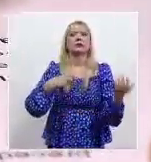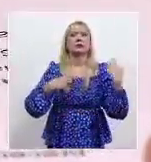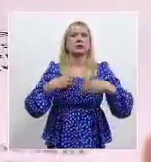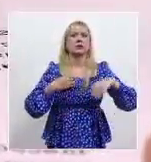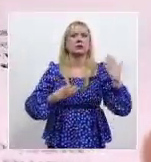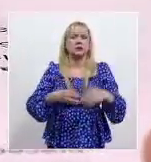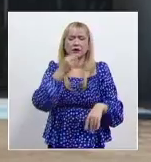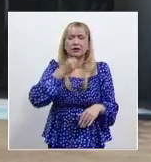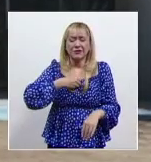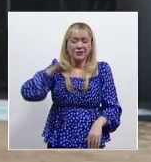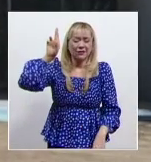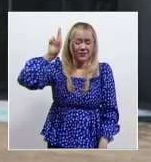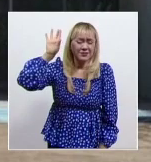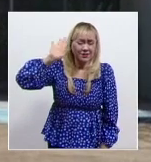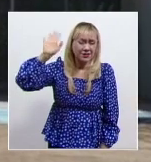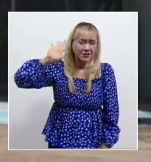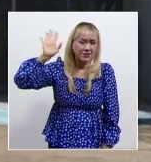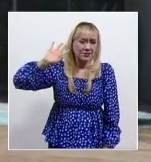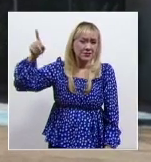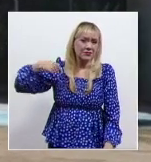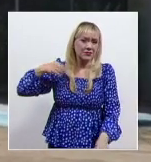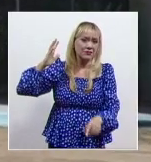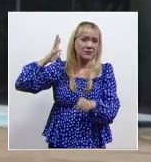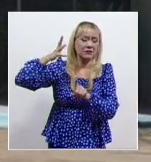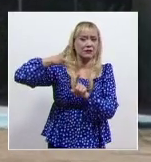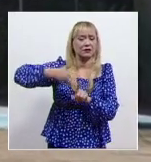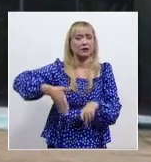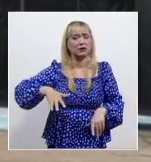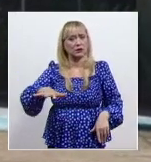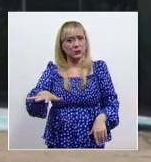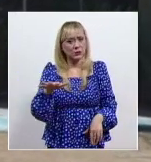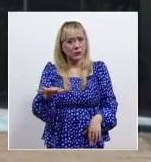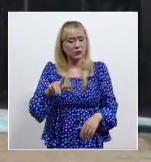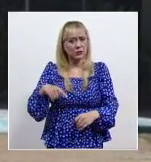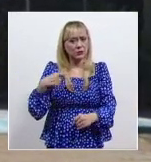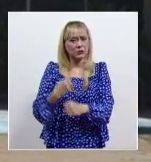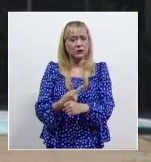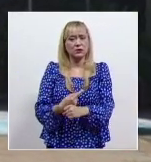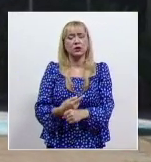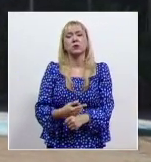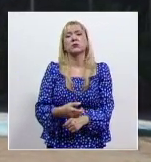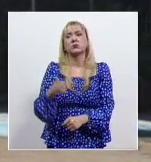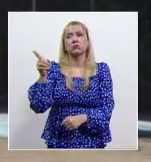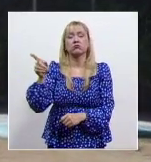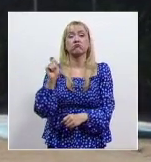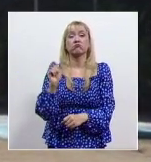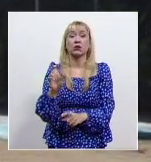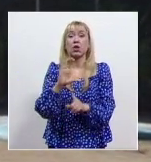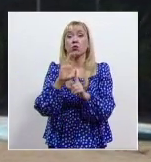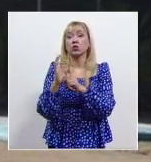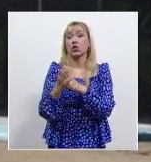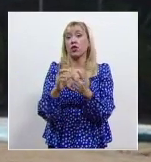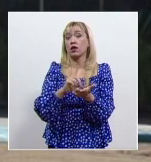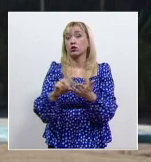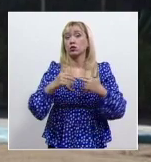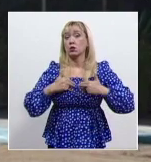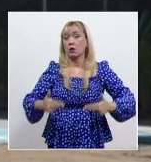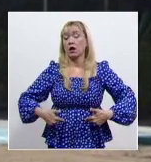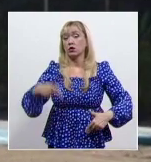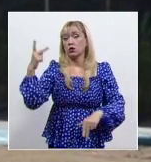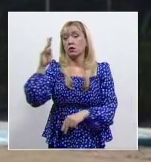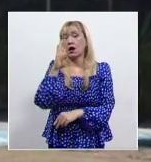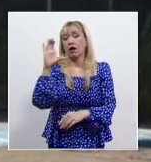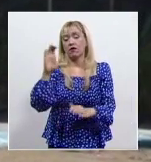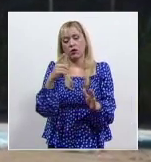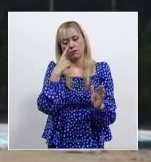se le imputaban. Los actos de tortura sexual fueron documentados por la Comisión Estatal de Derechos Humanos de Baja